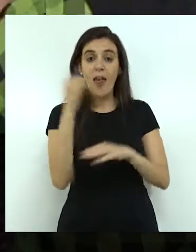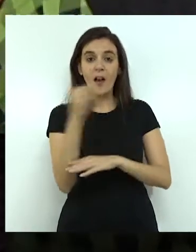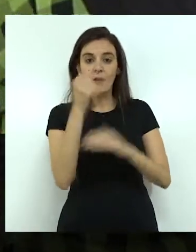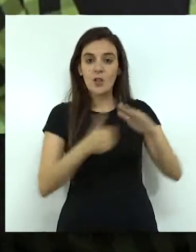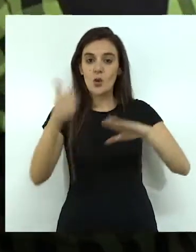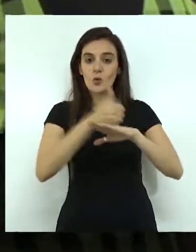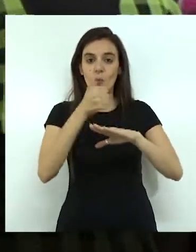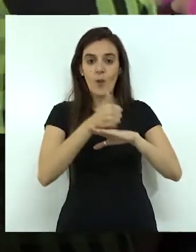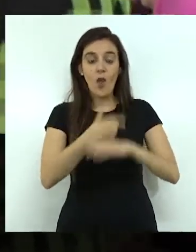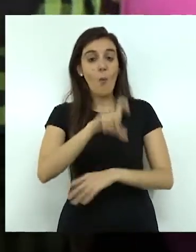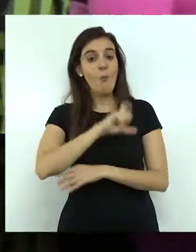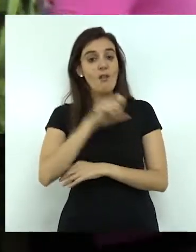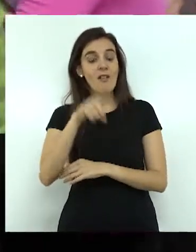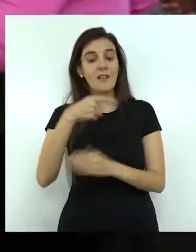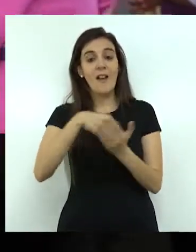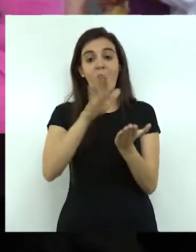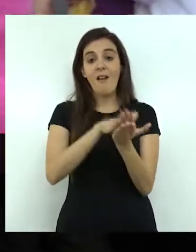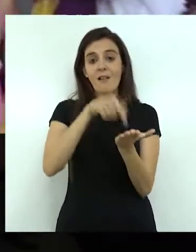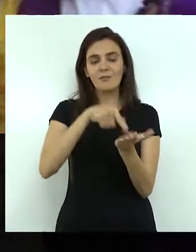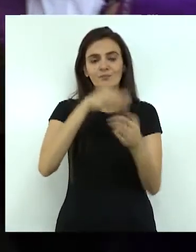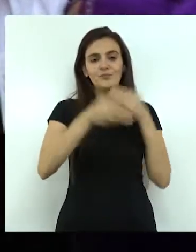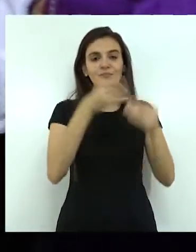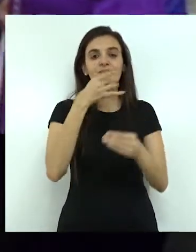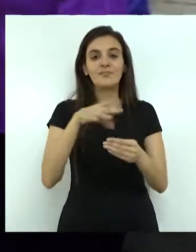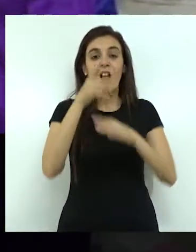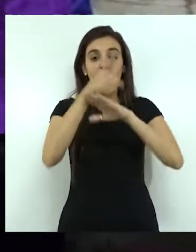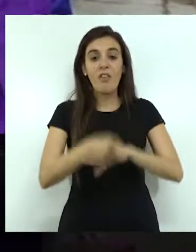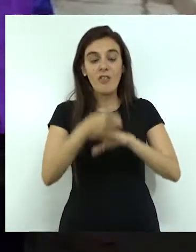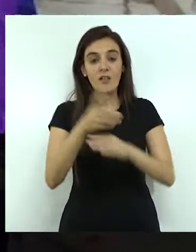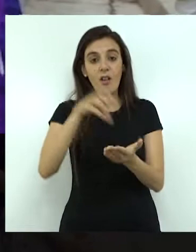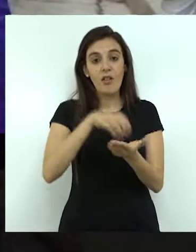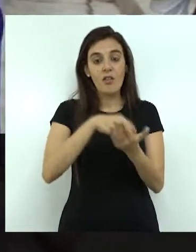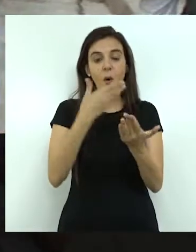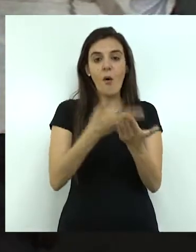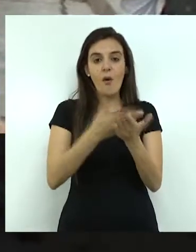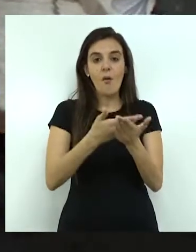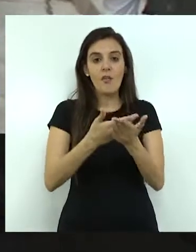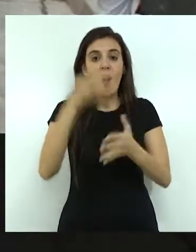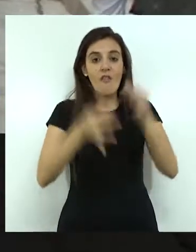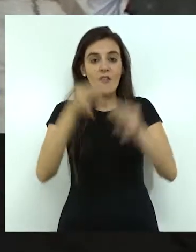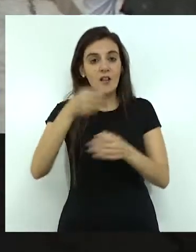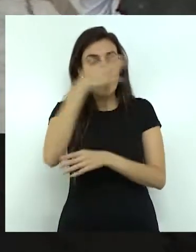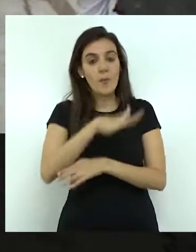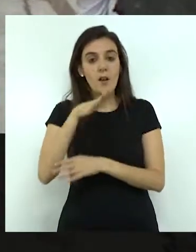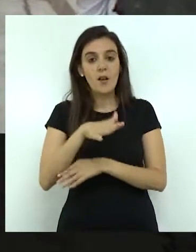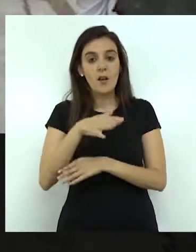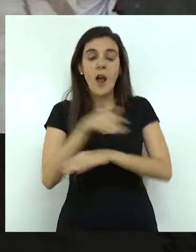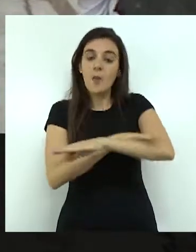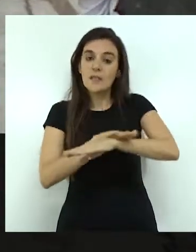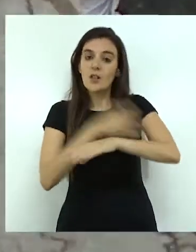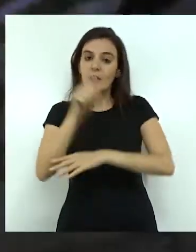de policía todo el expediente elaborado por la dirección del centro será remitido a fiscalía de menores en la dirección provincial del